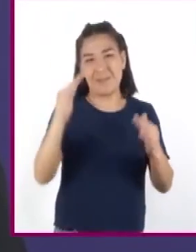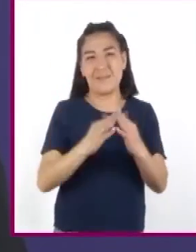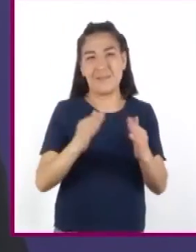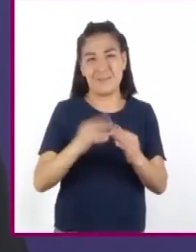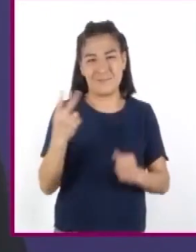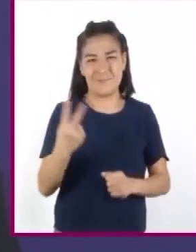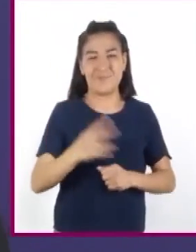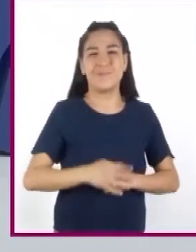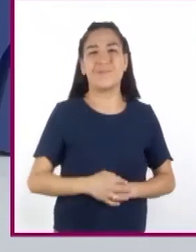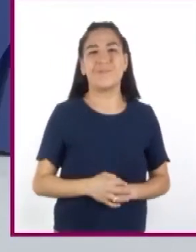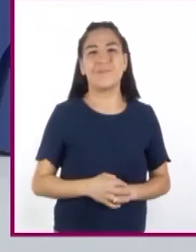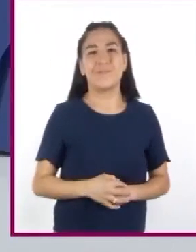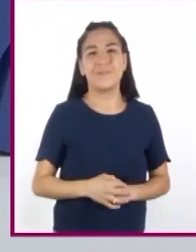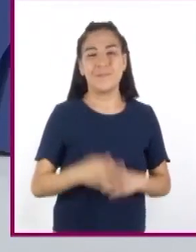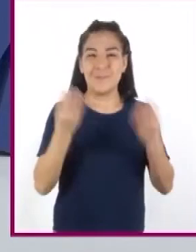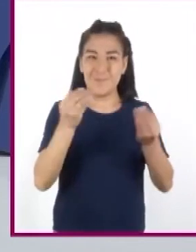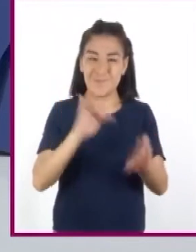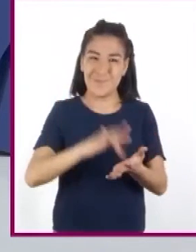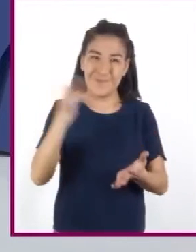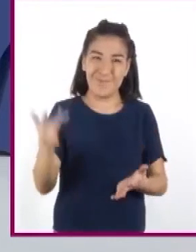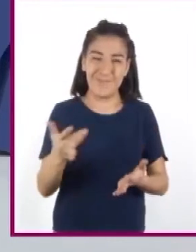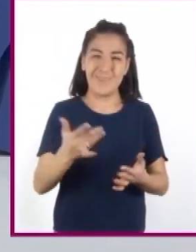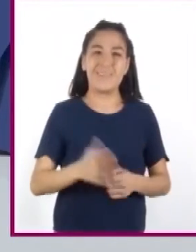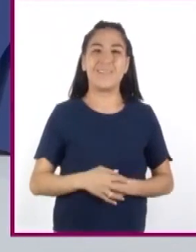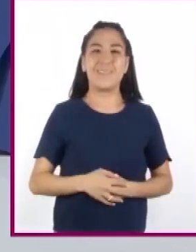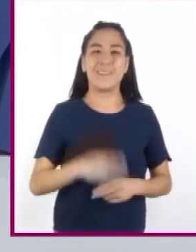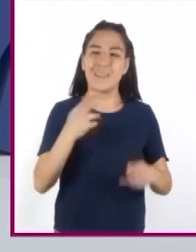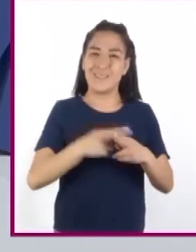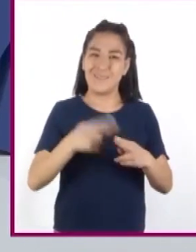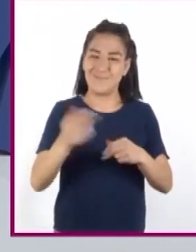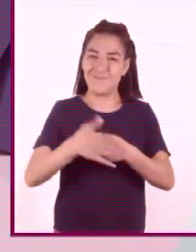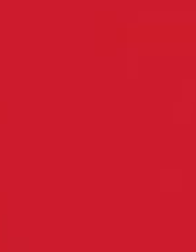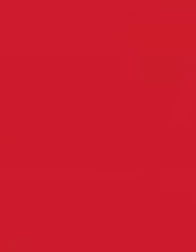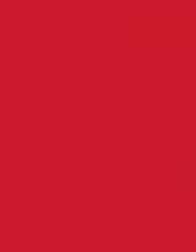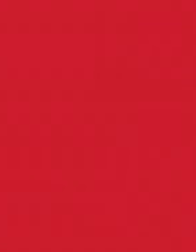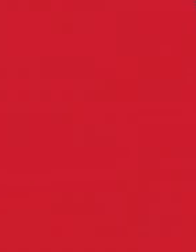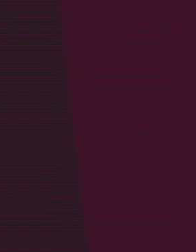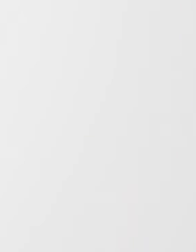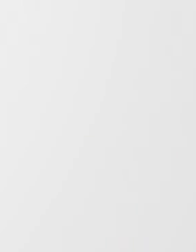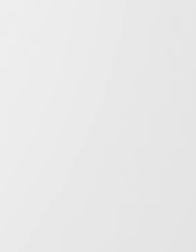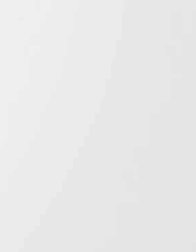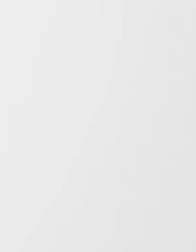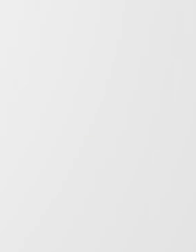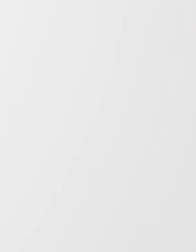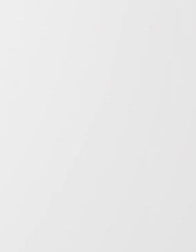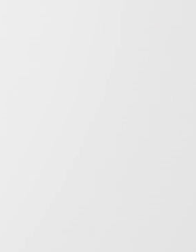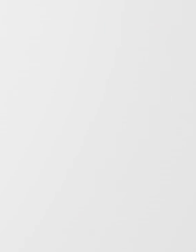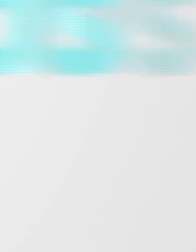Casa 2. Muchas gracias y hasta la próxima.